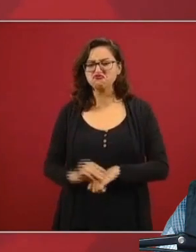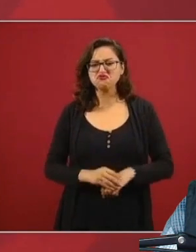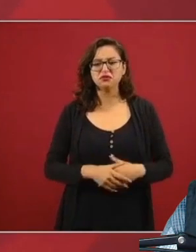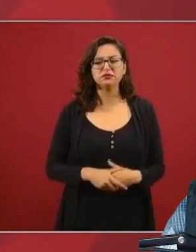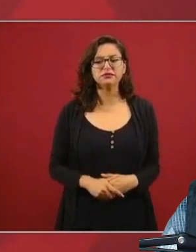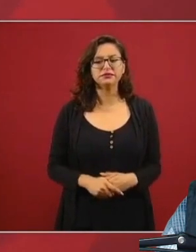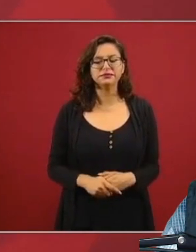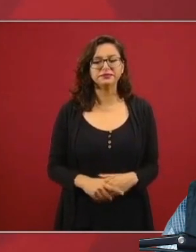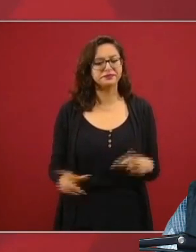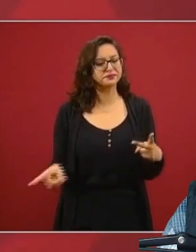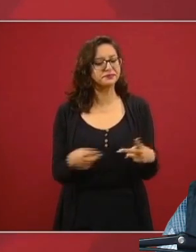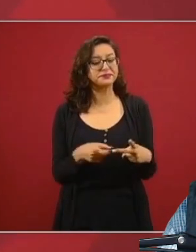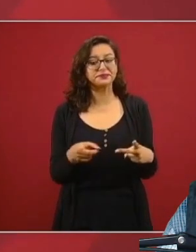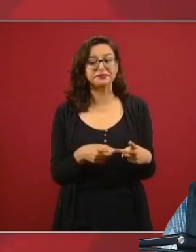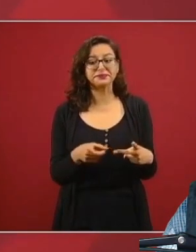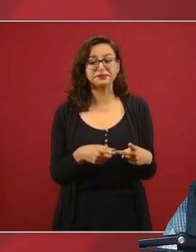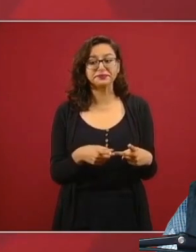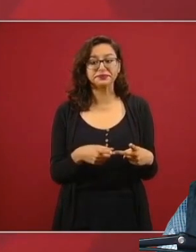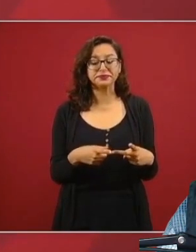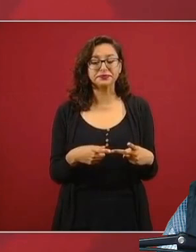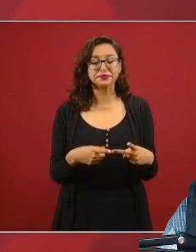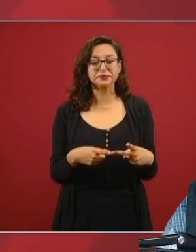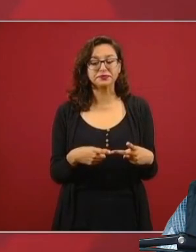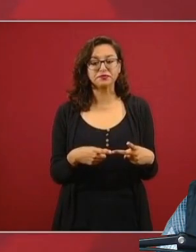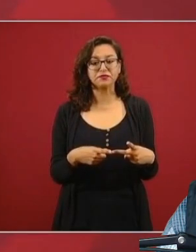Y el otro asunto,